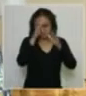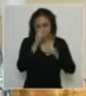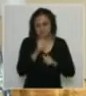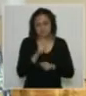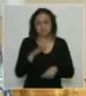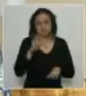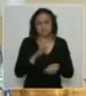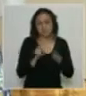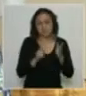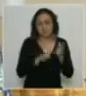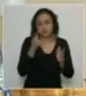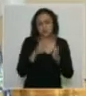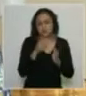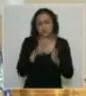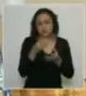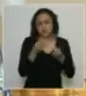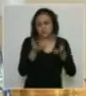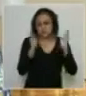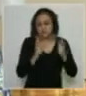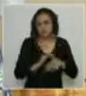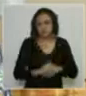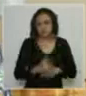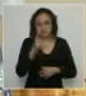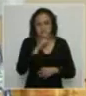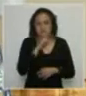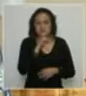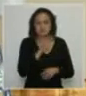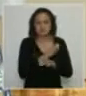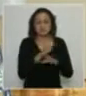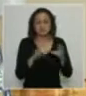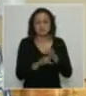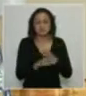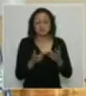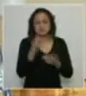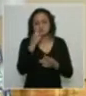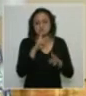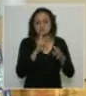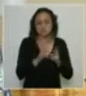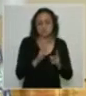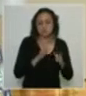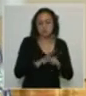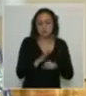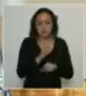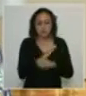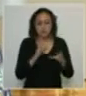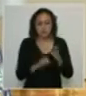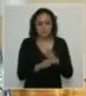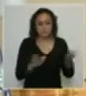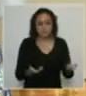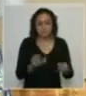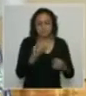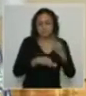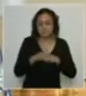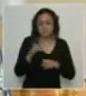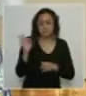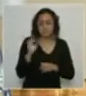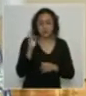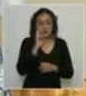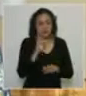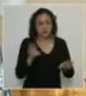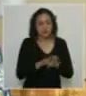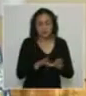de una vez, mucho más, para reportarme cosas, para hacerle comentarios. Toda desviación que podemos ver